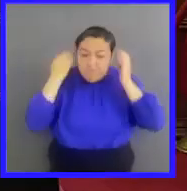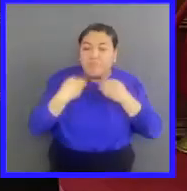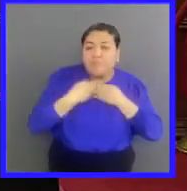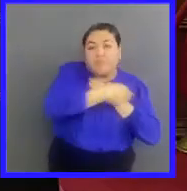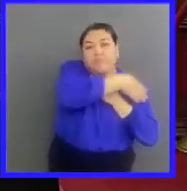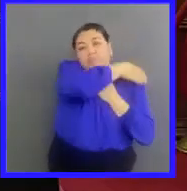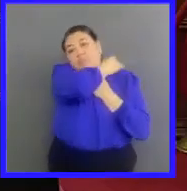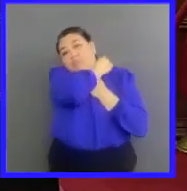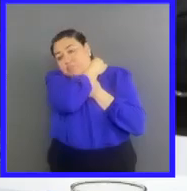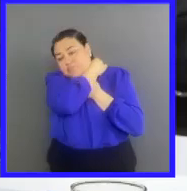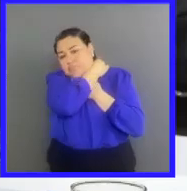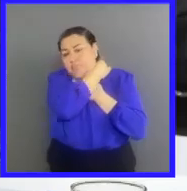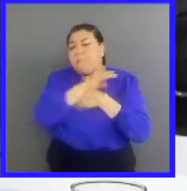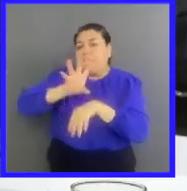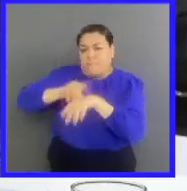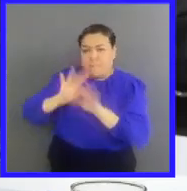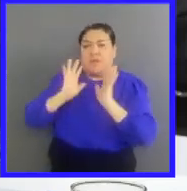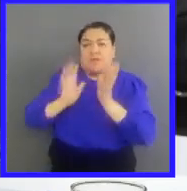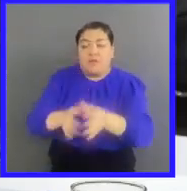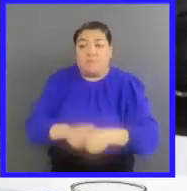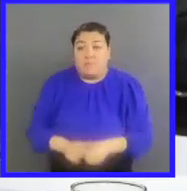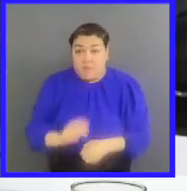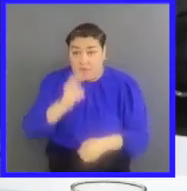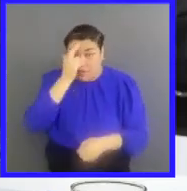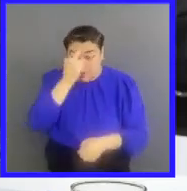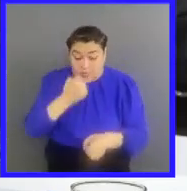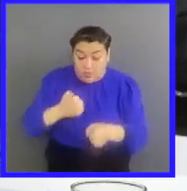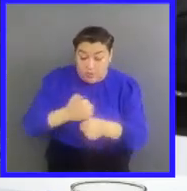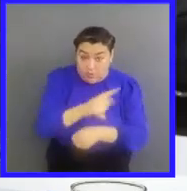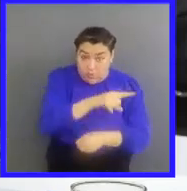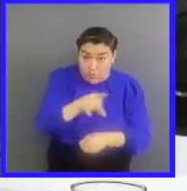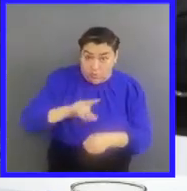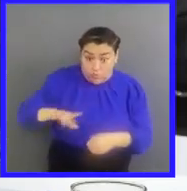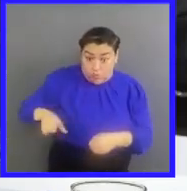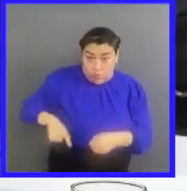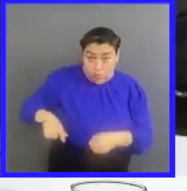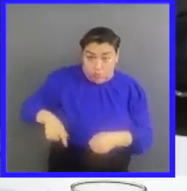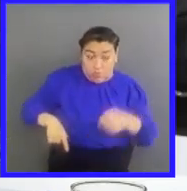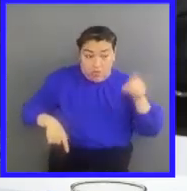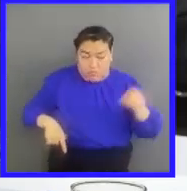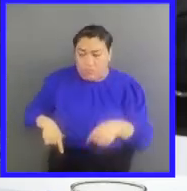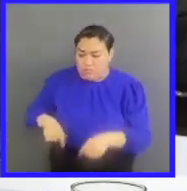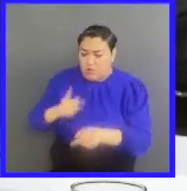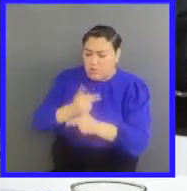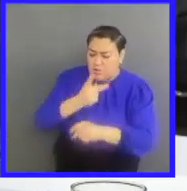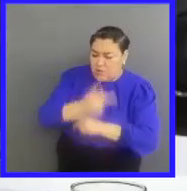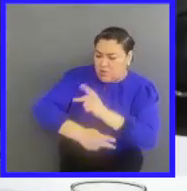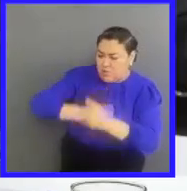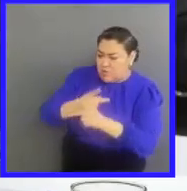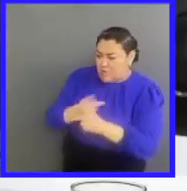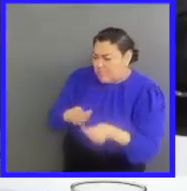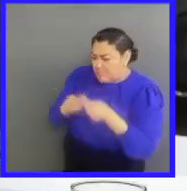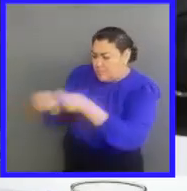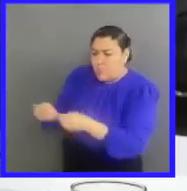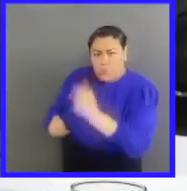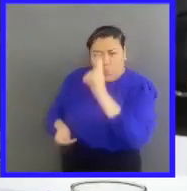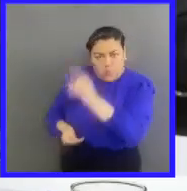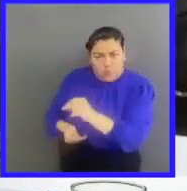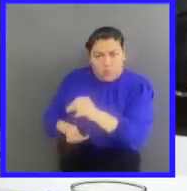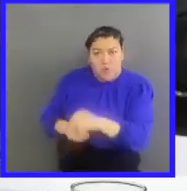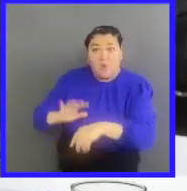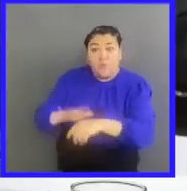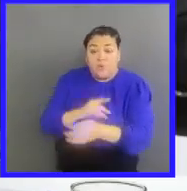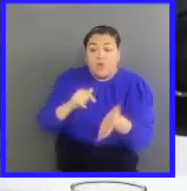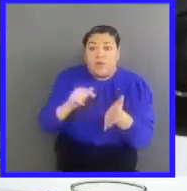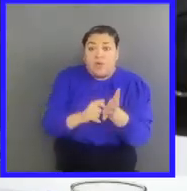dejar de lado que la decisión estatal de obstaculizar el acceso, por ejemplo, al pasaporte como documento de identidad